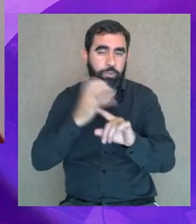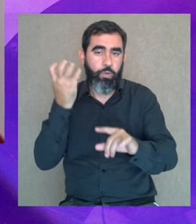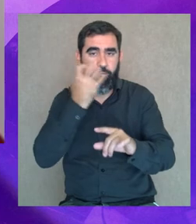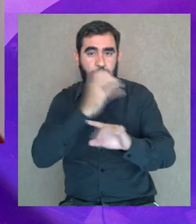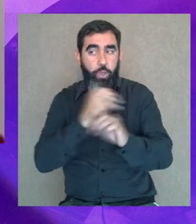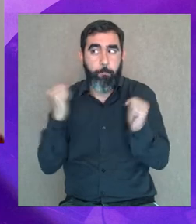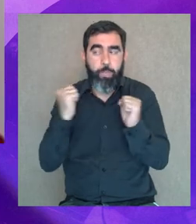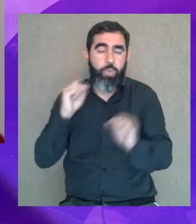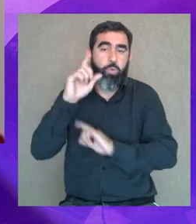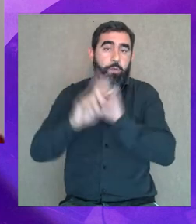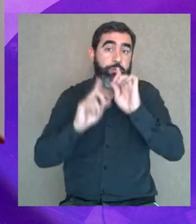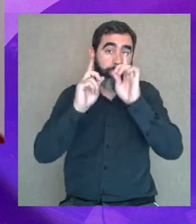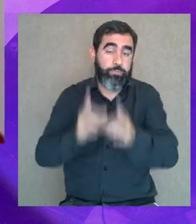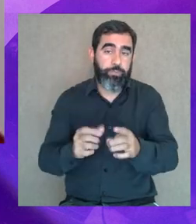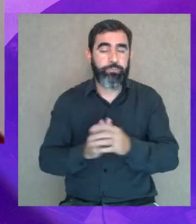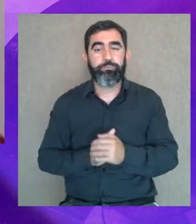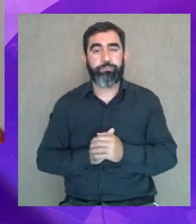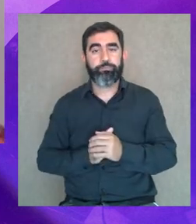era de miedo